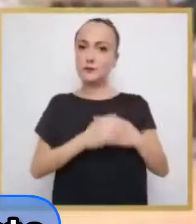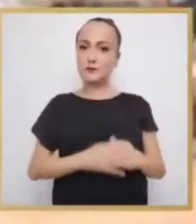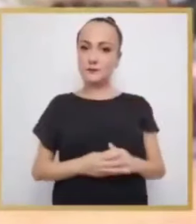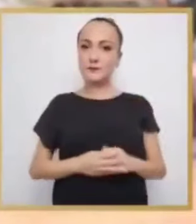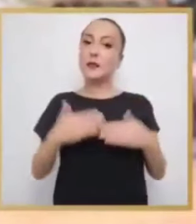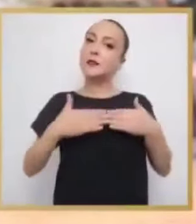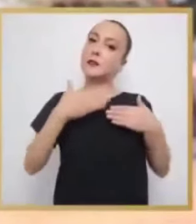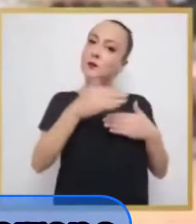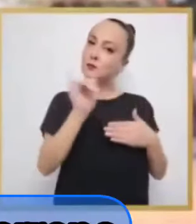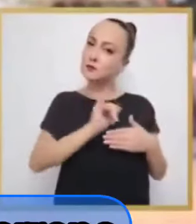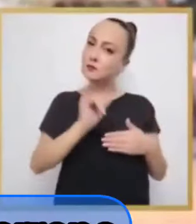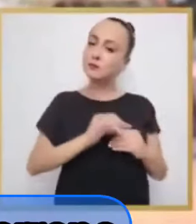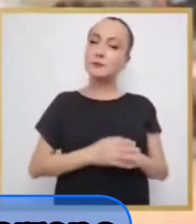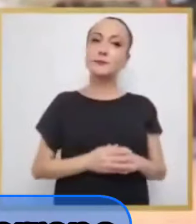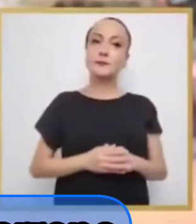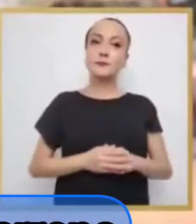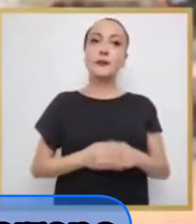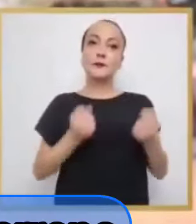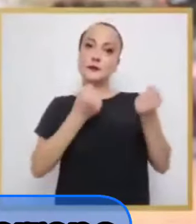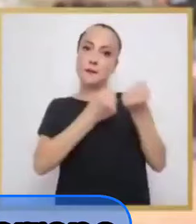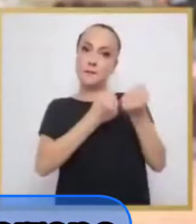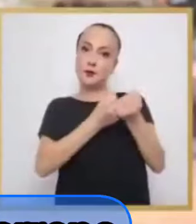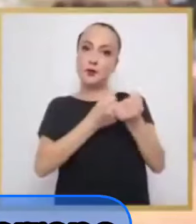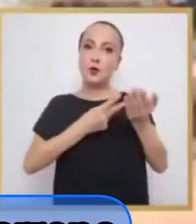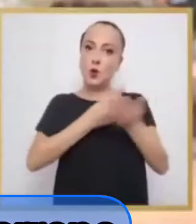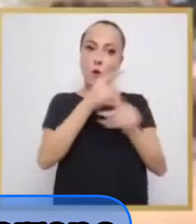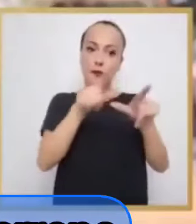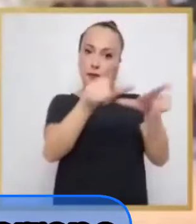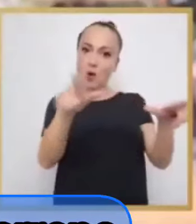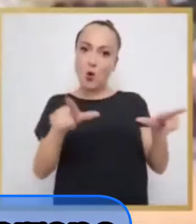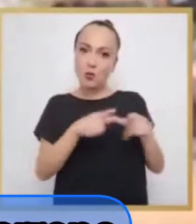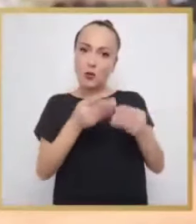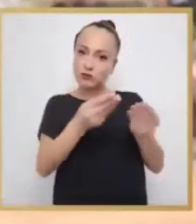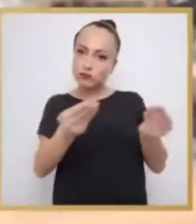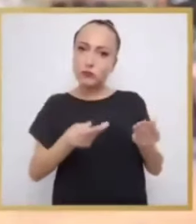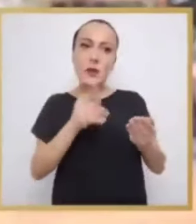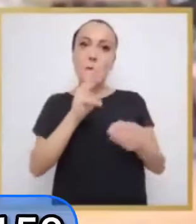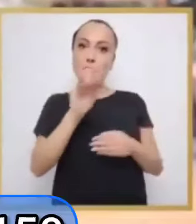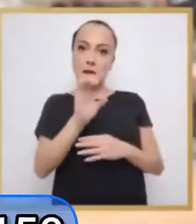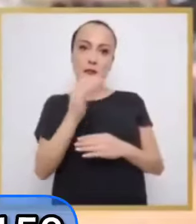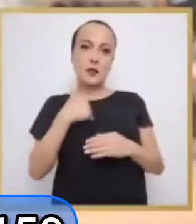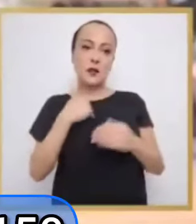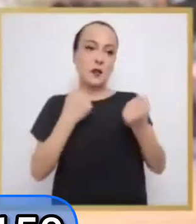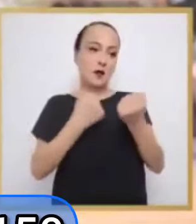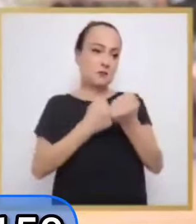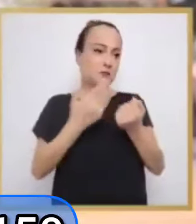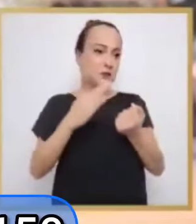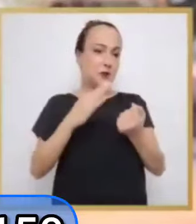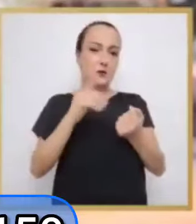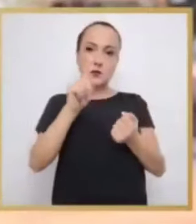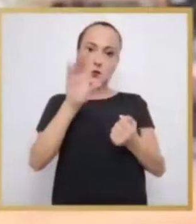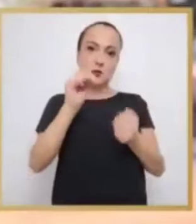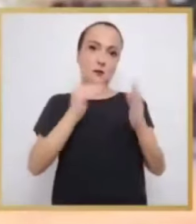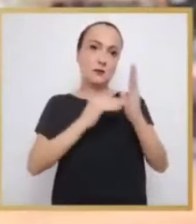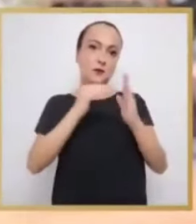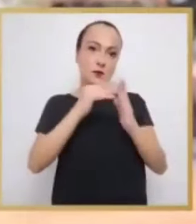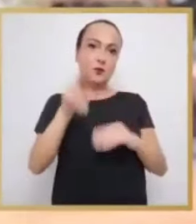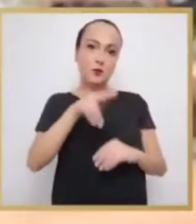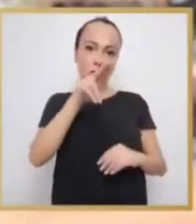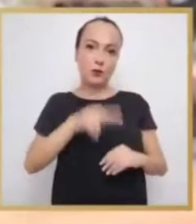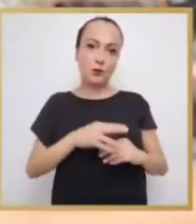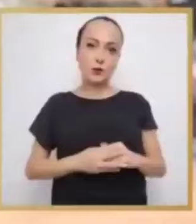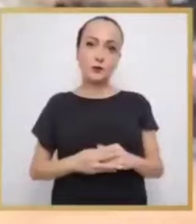proyecto, luego también se apoyó en la compra del terreno. El MAC tiene un aporte de alrededor de 150